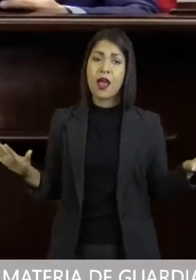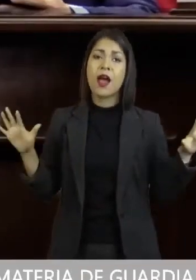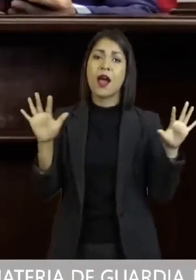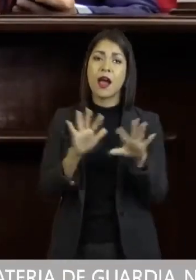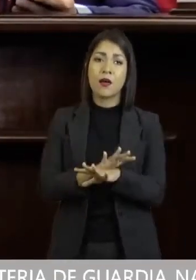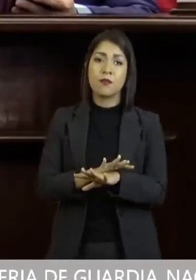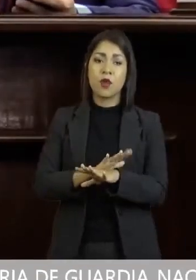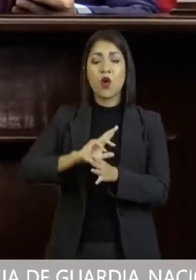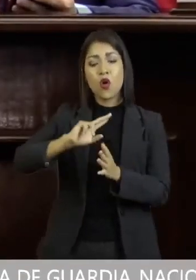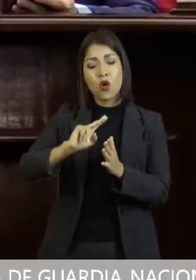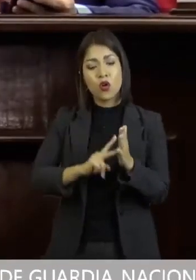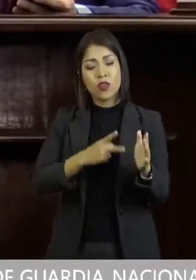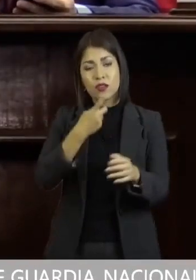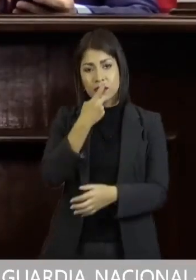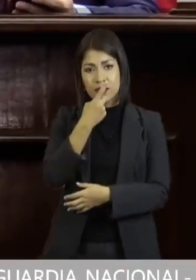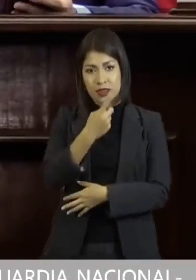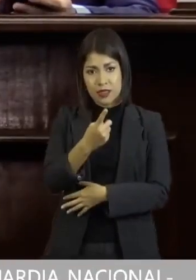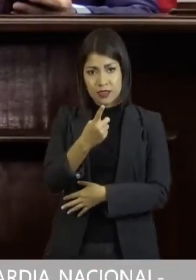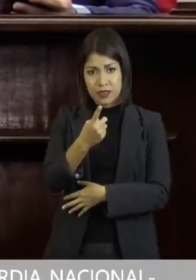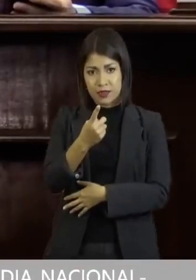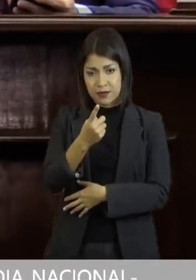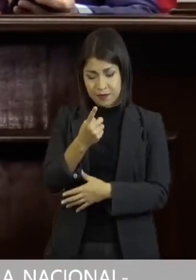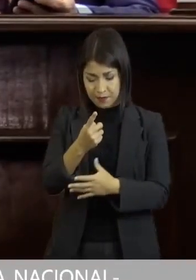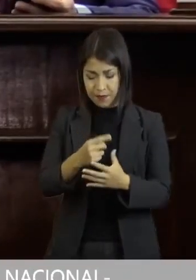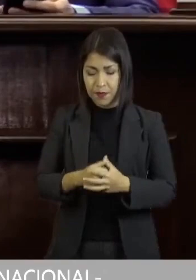aquí nuevamente y regreso a Michoacán.